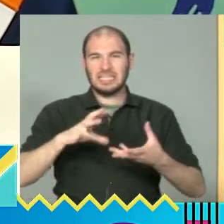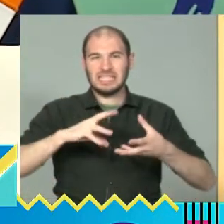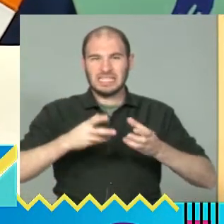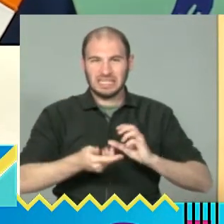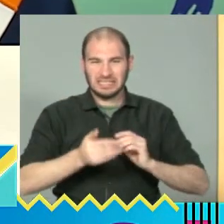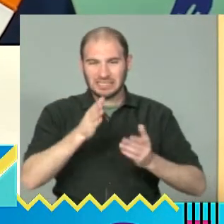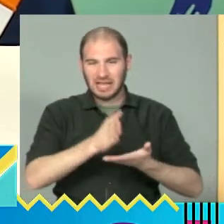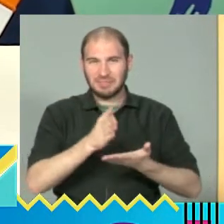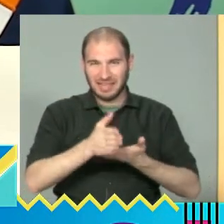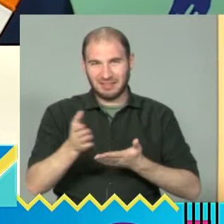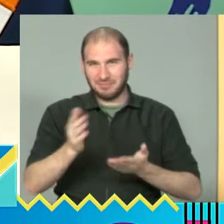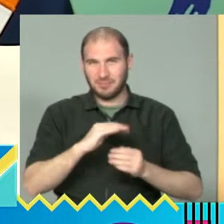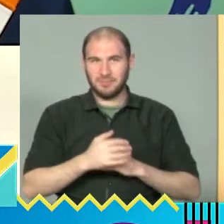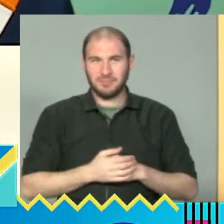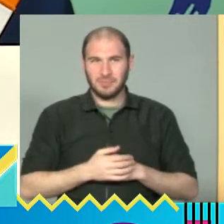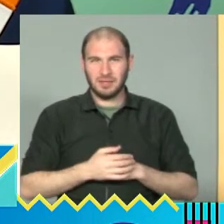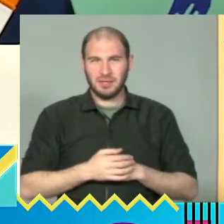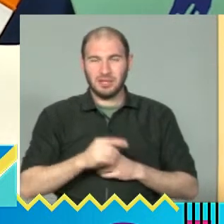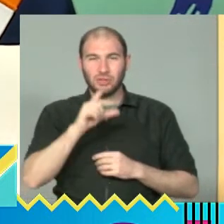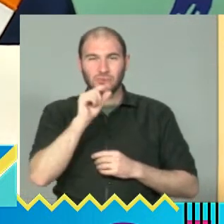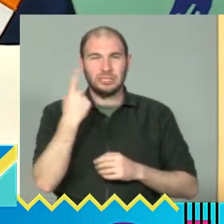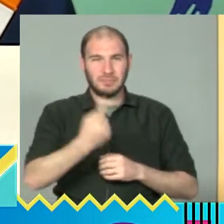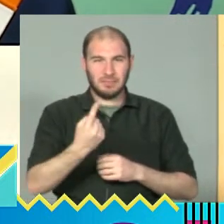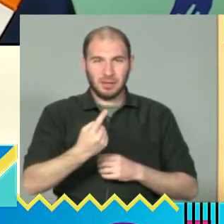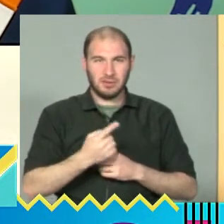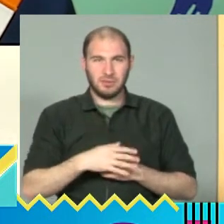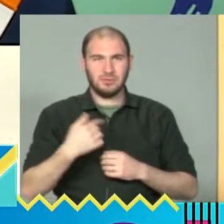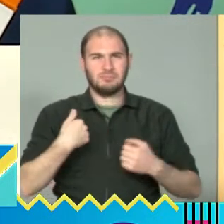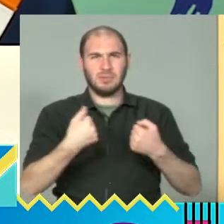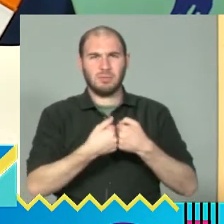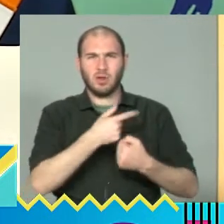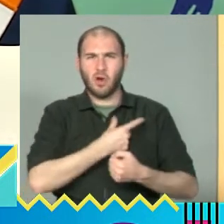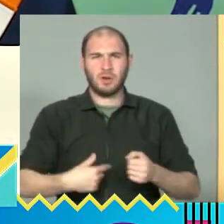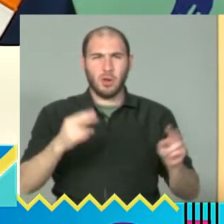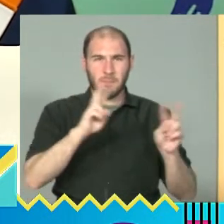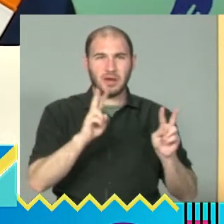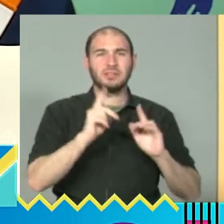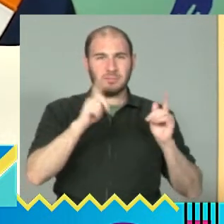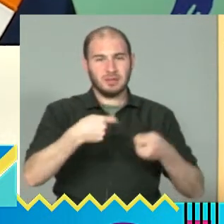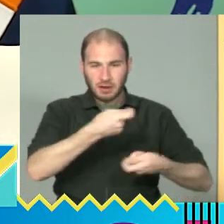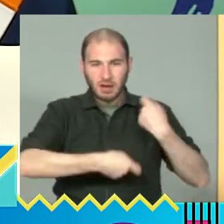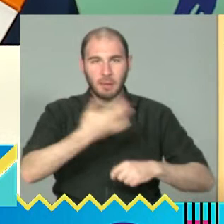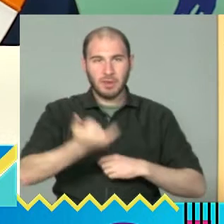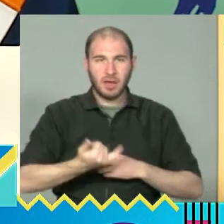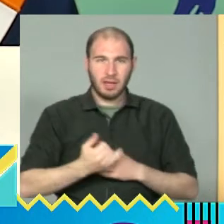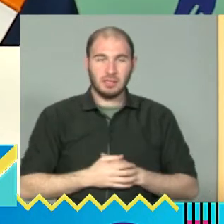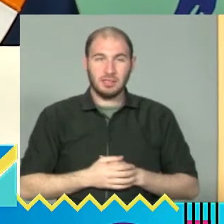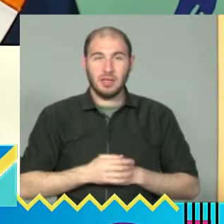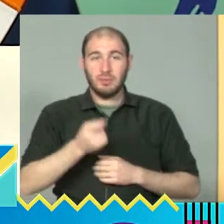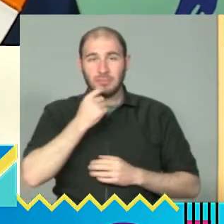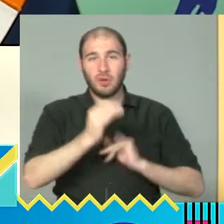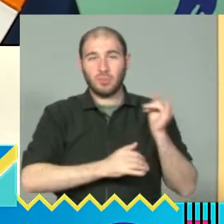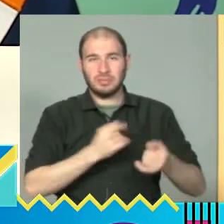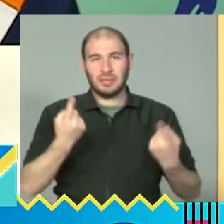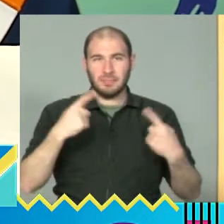en el medio, por ahí en el primer tuit, yo no coincido, en los gobiernos peronistas también hubieron corridas. Y podríamos mencionar, pero